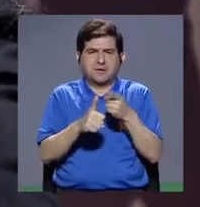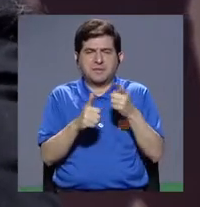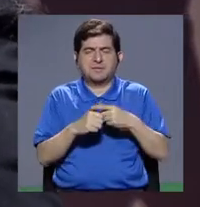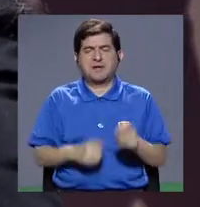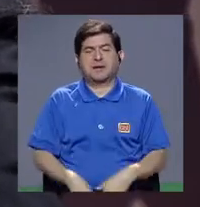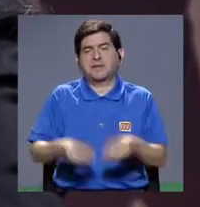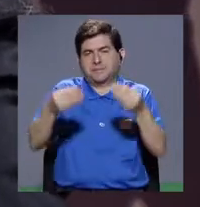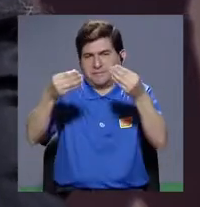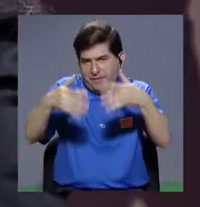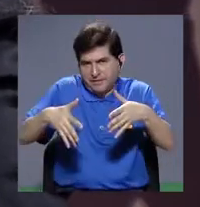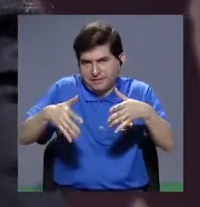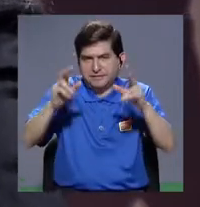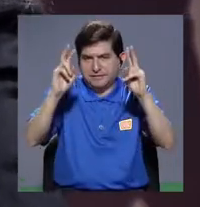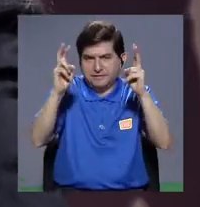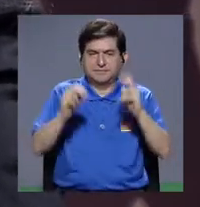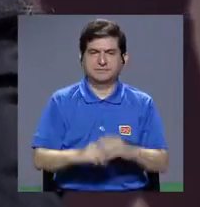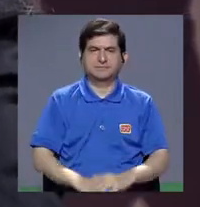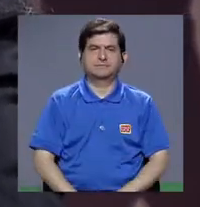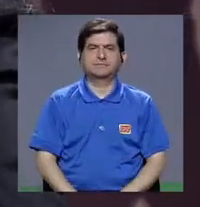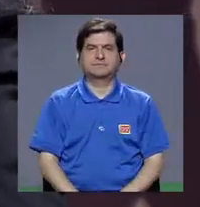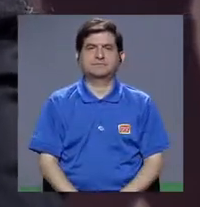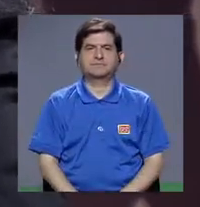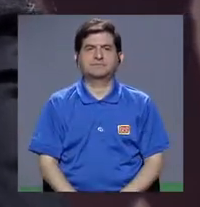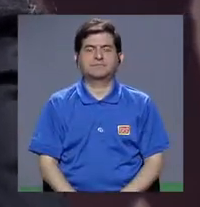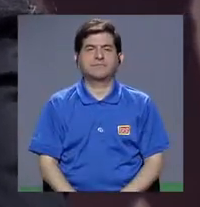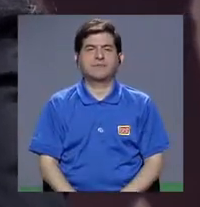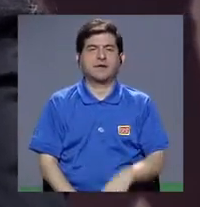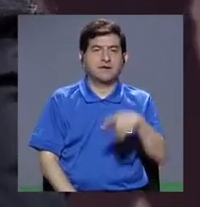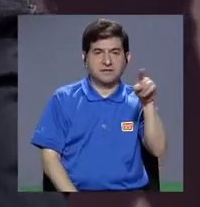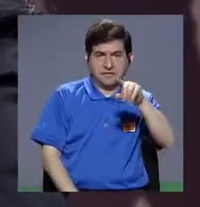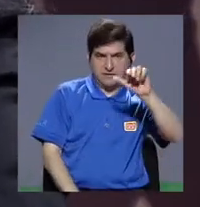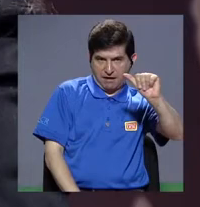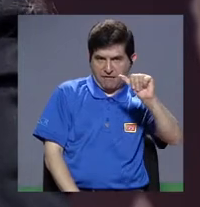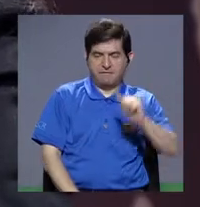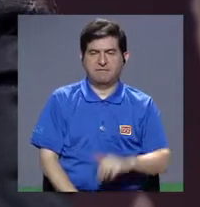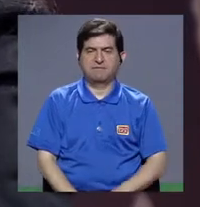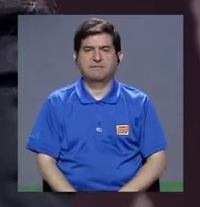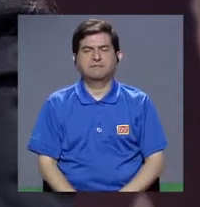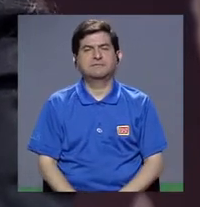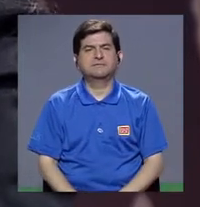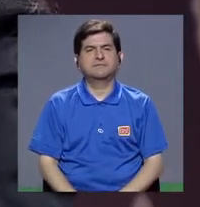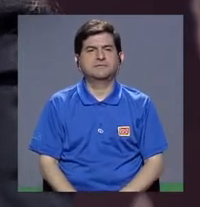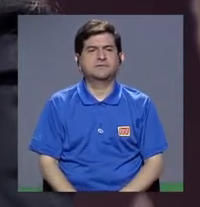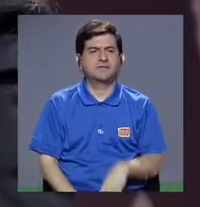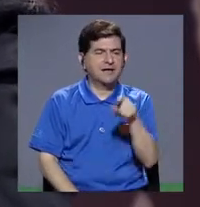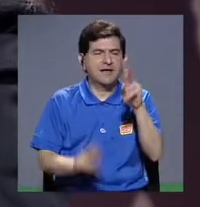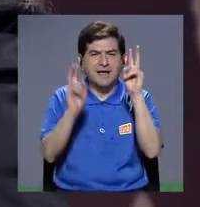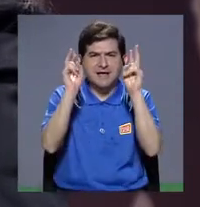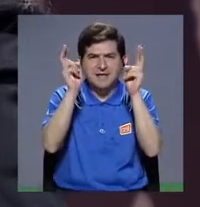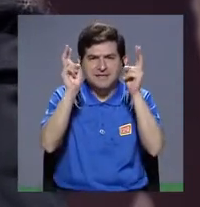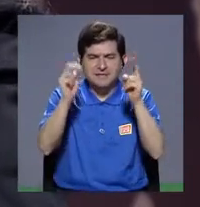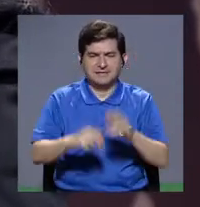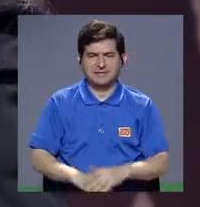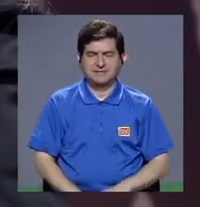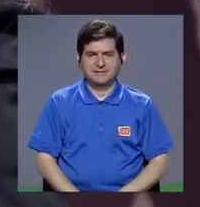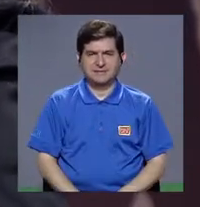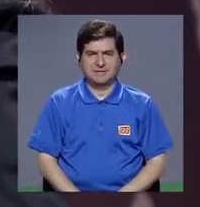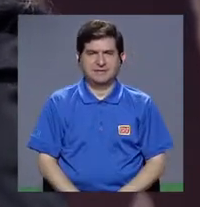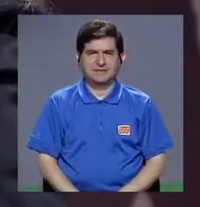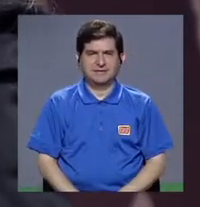perdidas son azul esa temática de